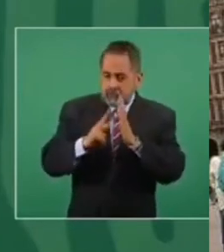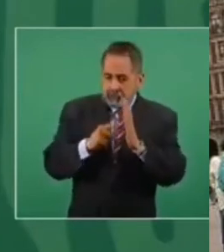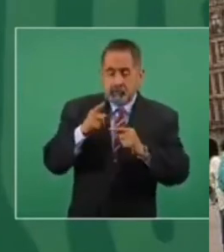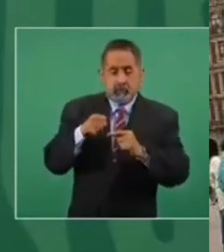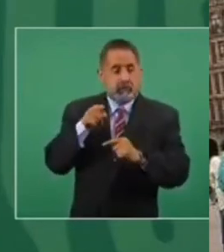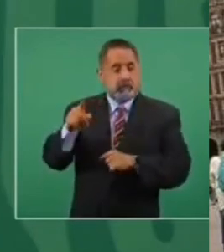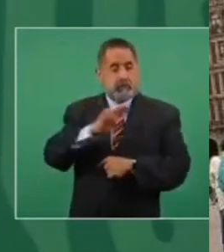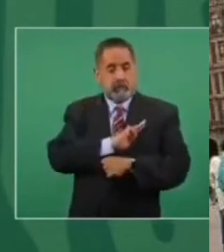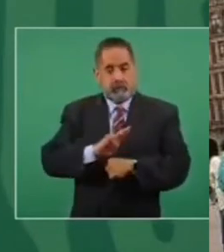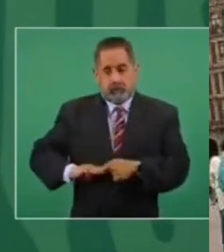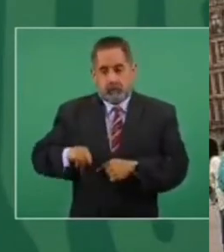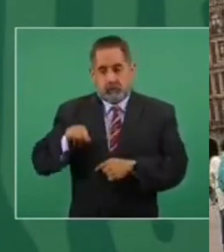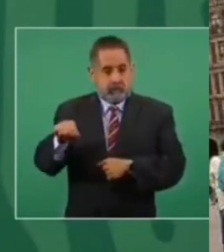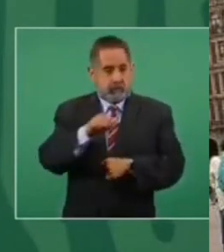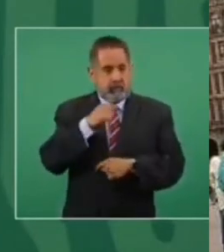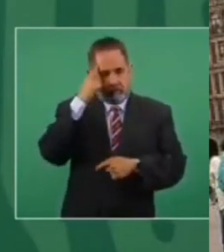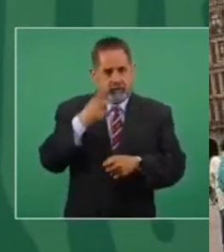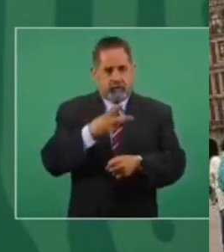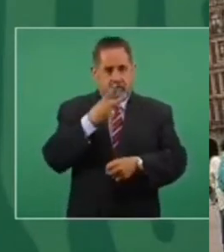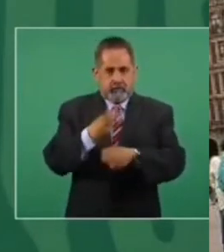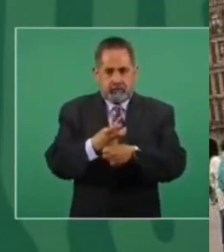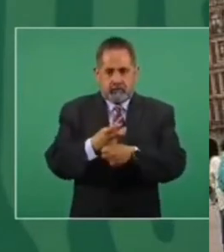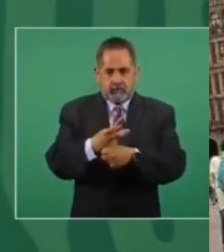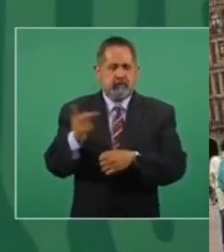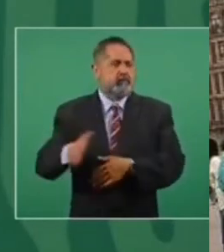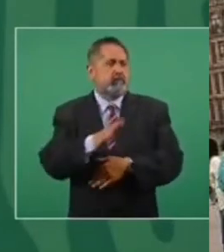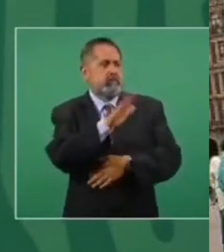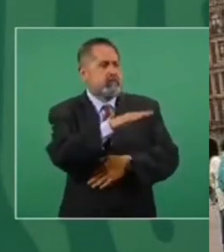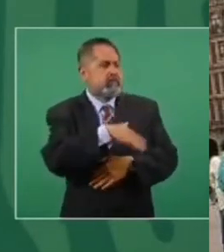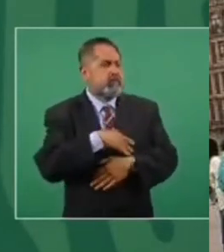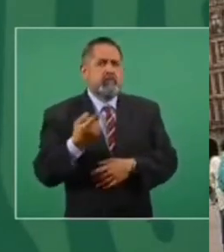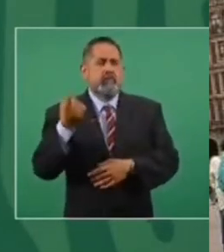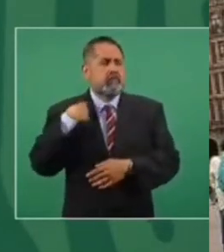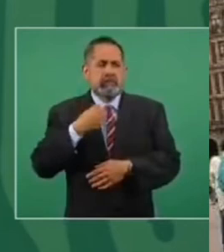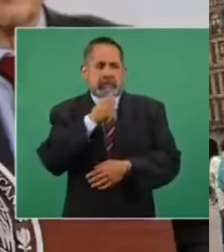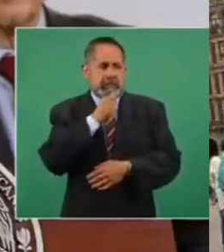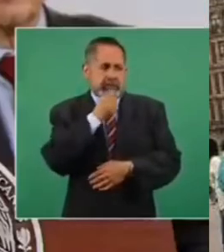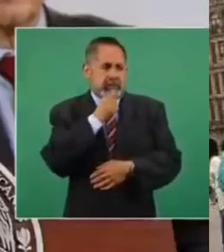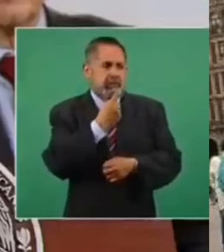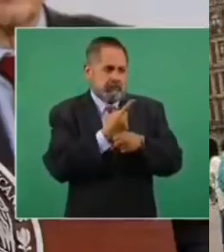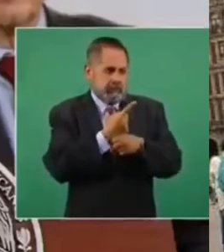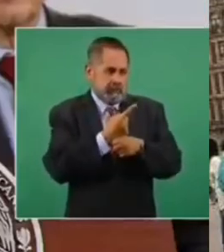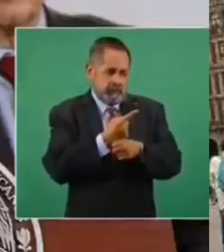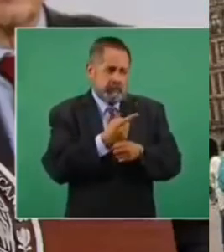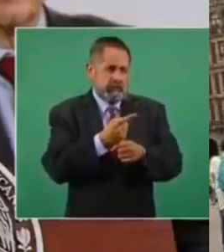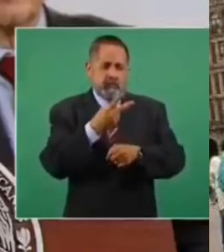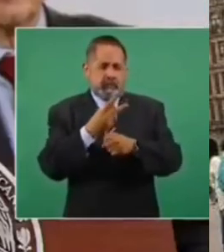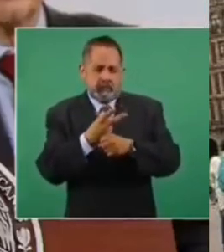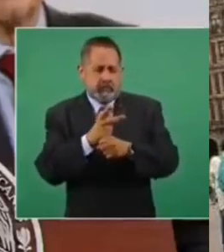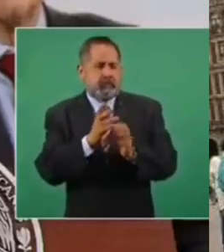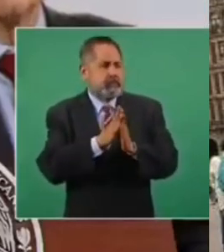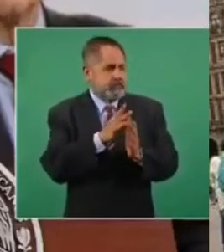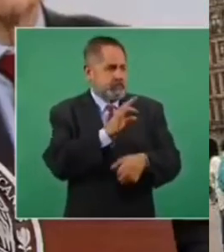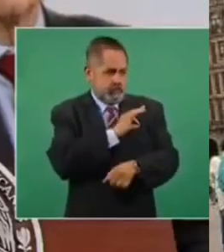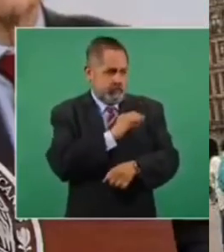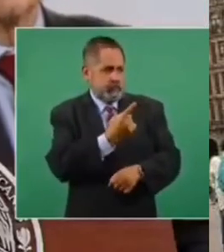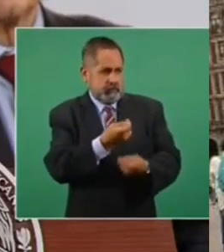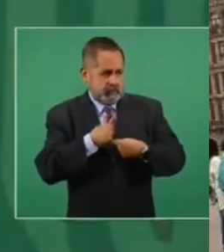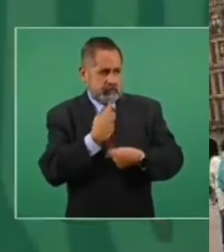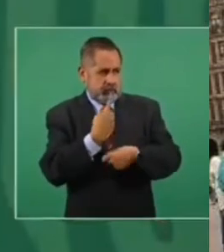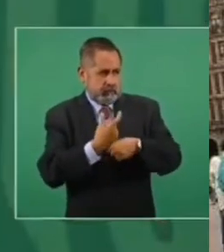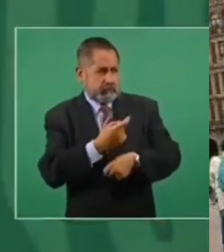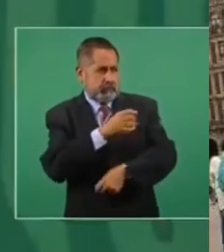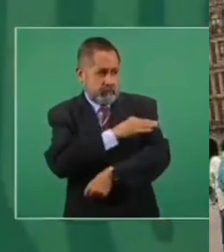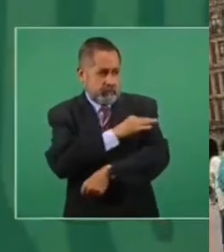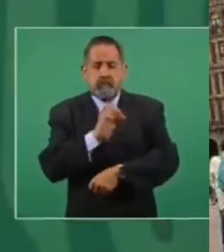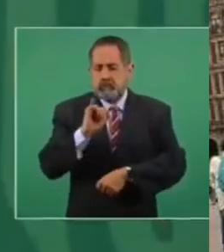municipio para aplicar la segunda dosis, pueden aprovechar para que se apliquen la vacuna